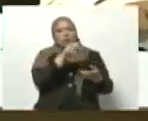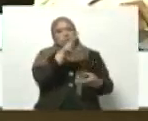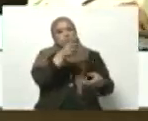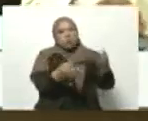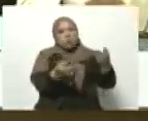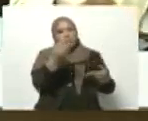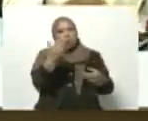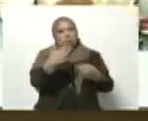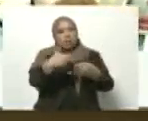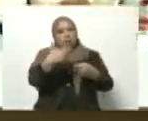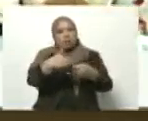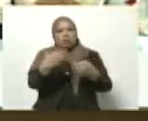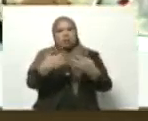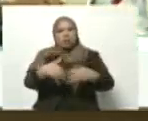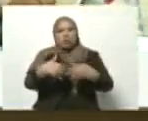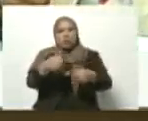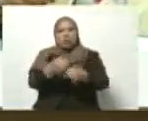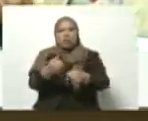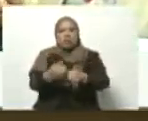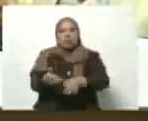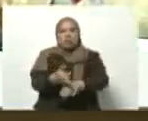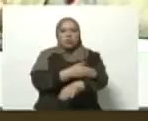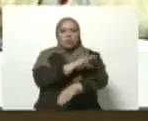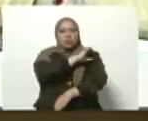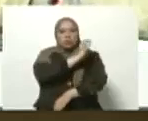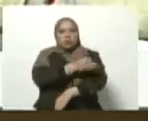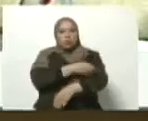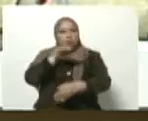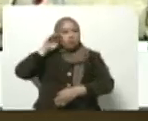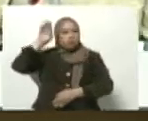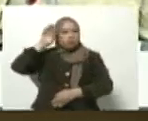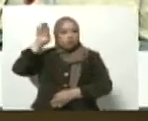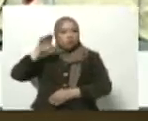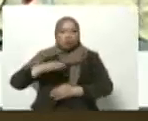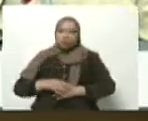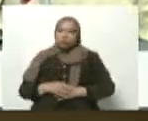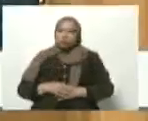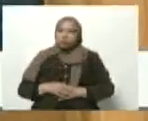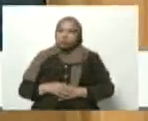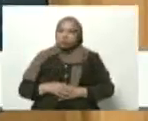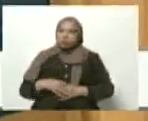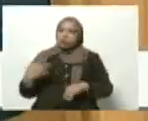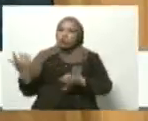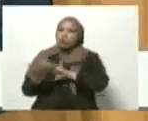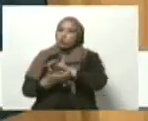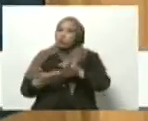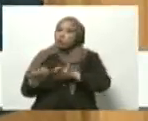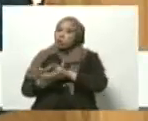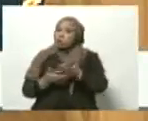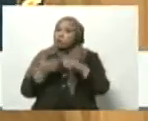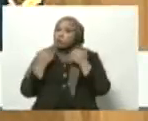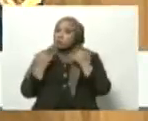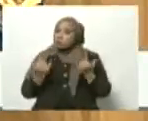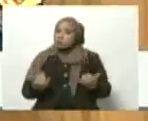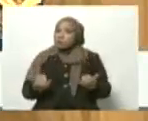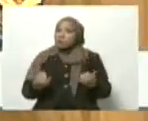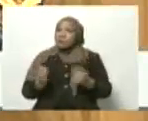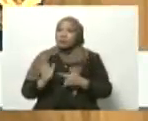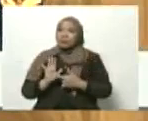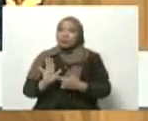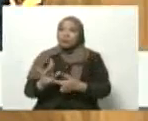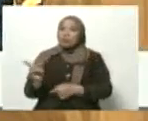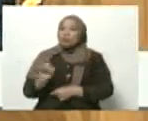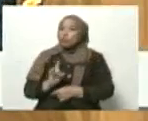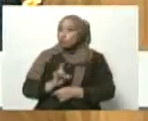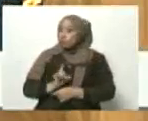compañías petroleras son el pasado, las energías nuevas, renovables son el futuro. Este conflicto en Europa del Este está demostrando que no es tan